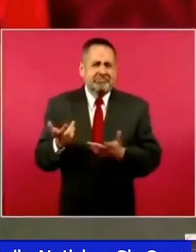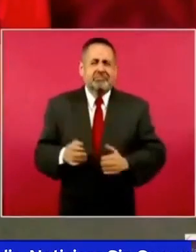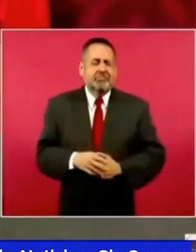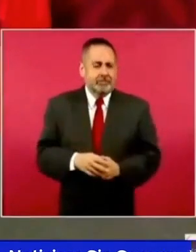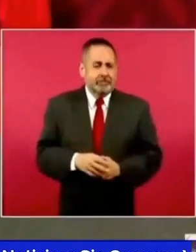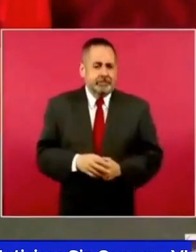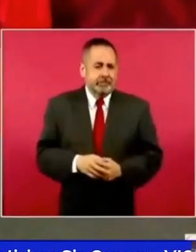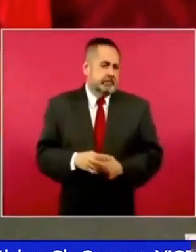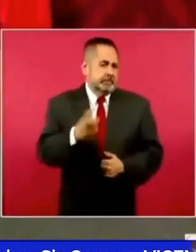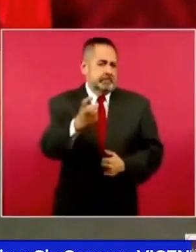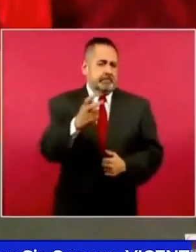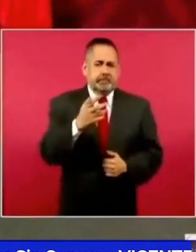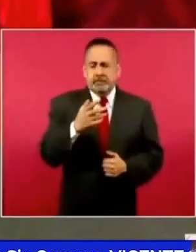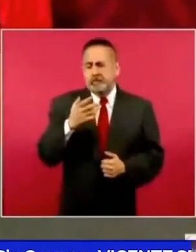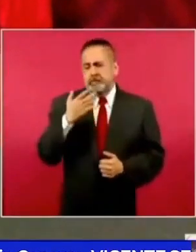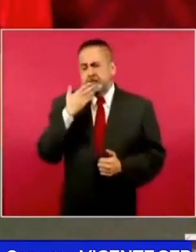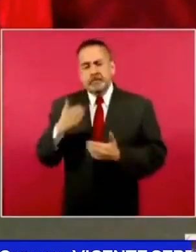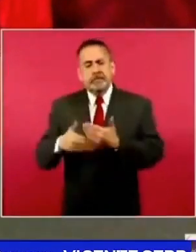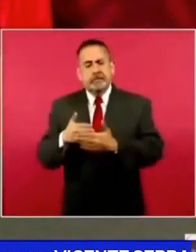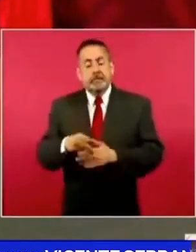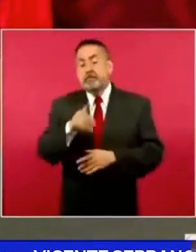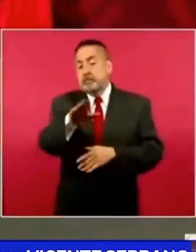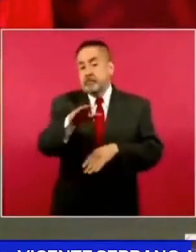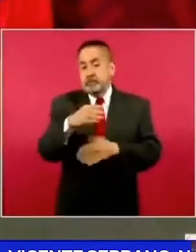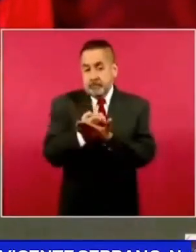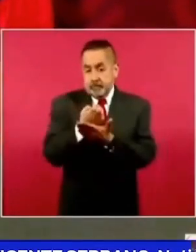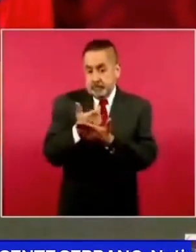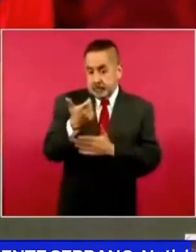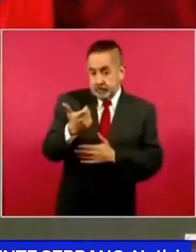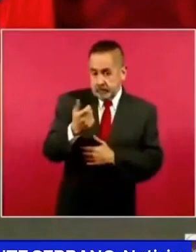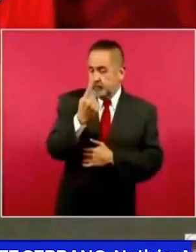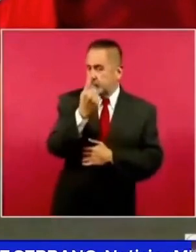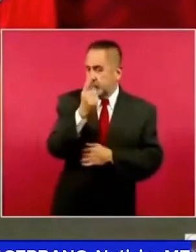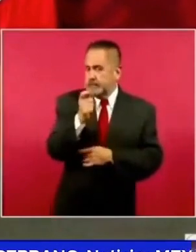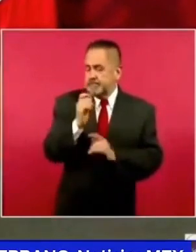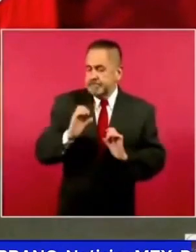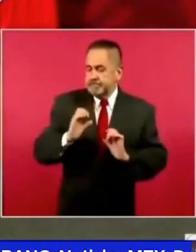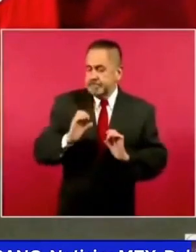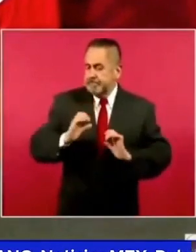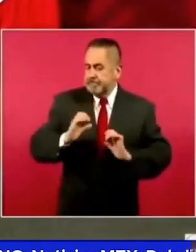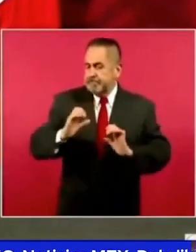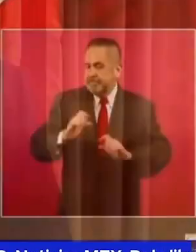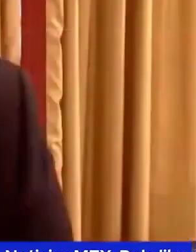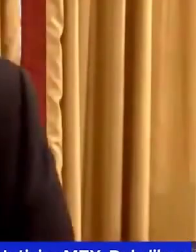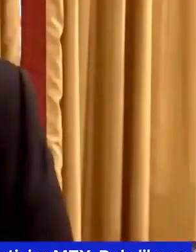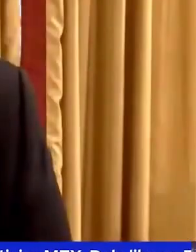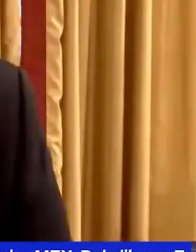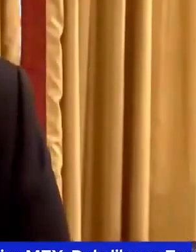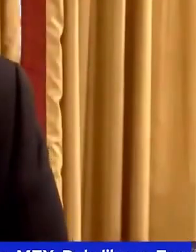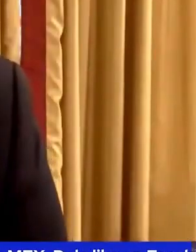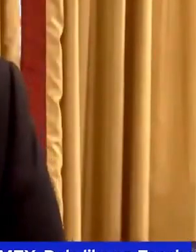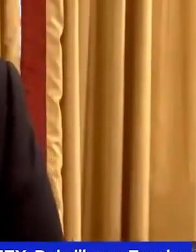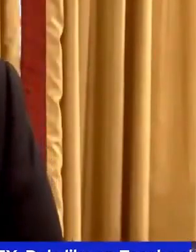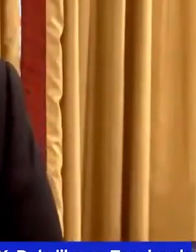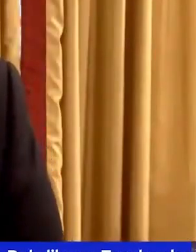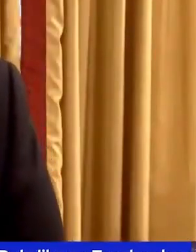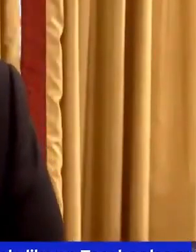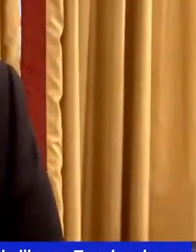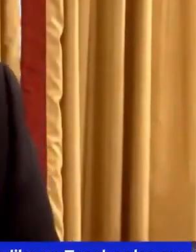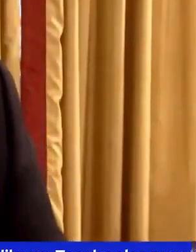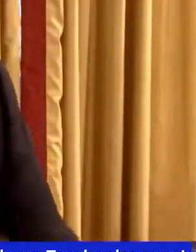pues por ahí vamos bien. En la parte económica tenemos que cuidar. Bueno, ahí está lo que dice el presidente Andrés Manuel López